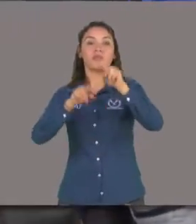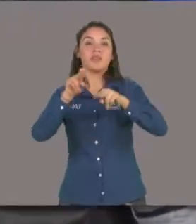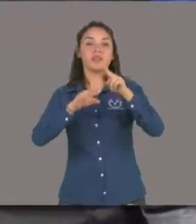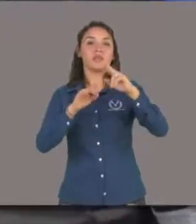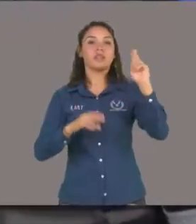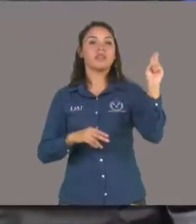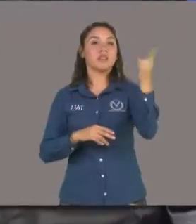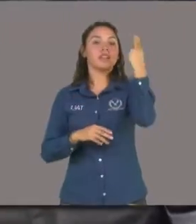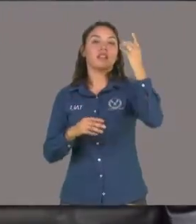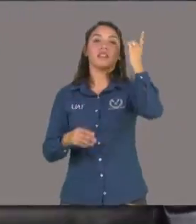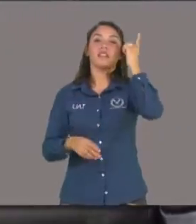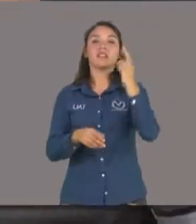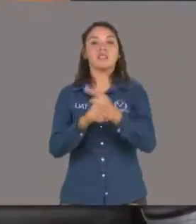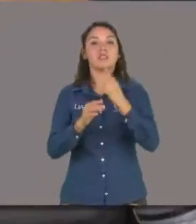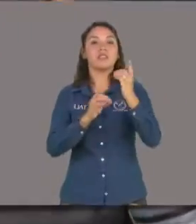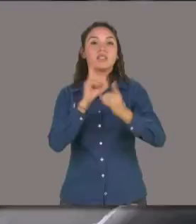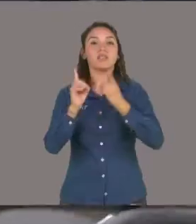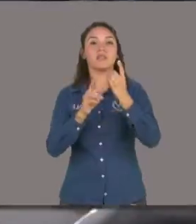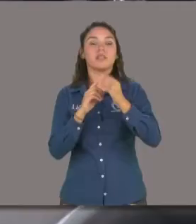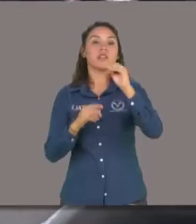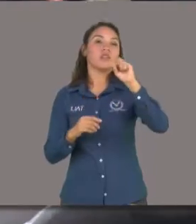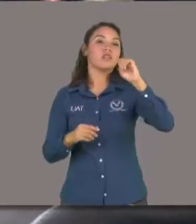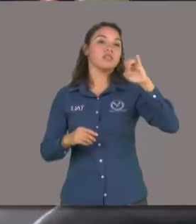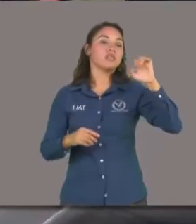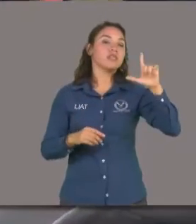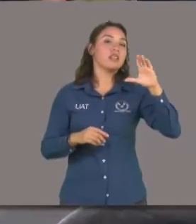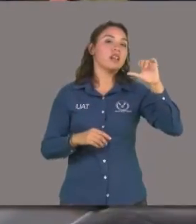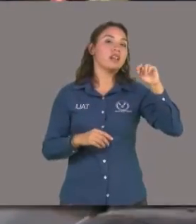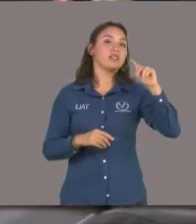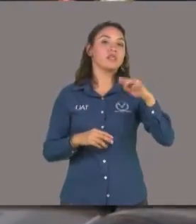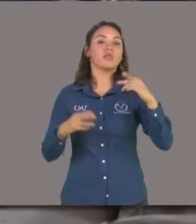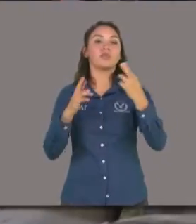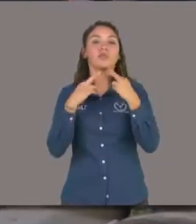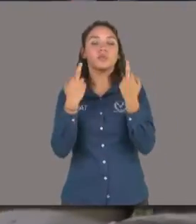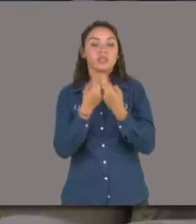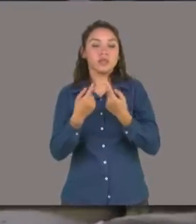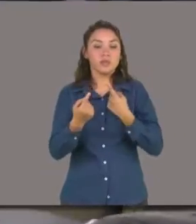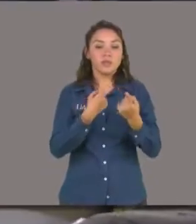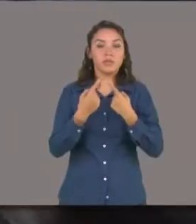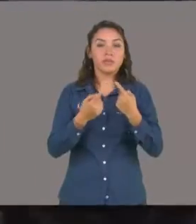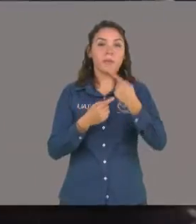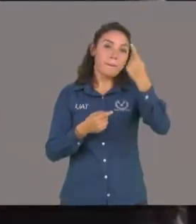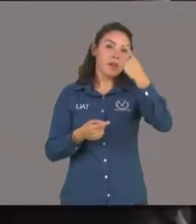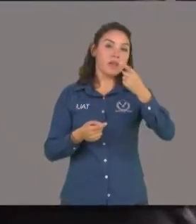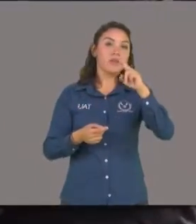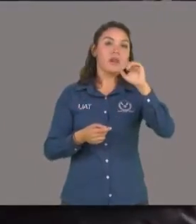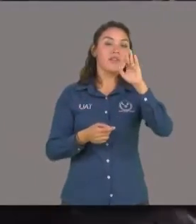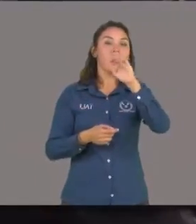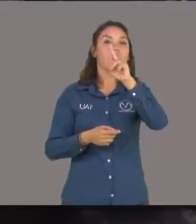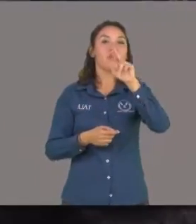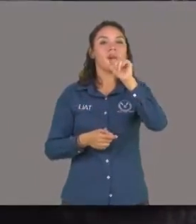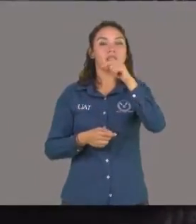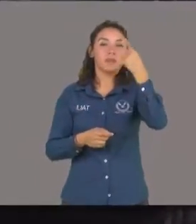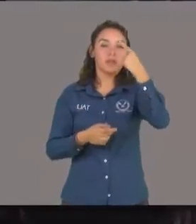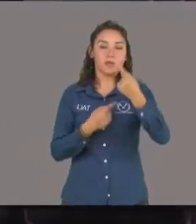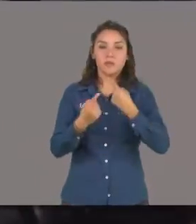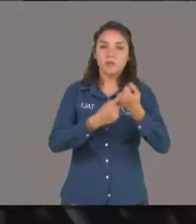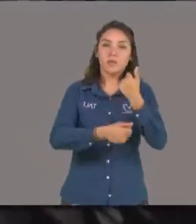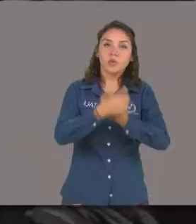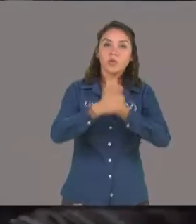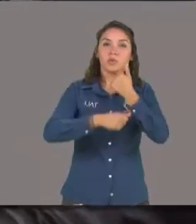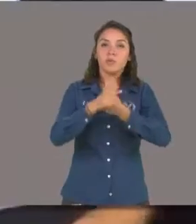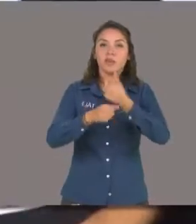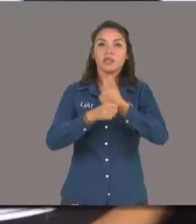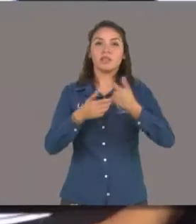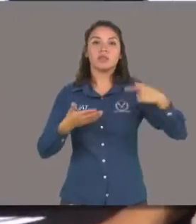Les comparto que la Dirección de Deportes de la UAD sigue estructurando y de qué forma al fútbol americano de la Liga Universitaria. El director de Deportes de la